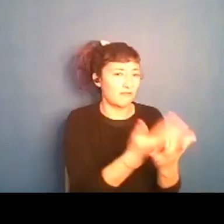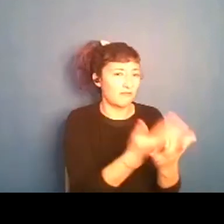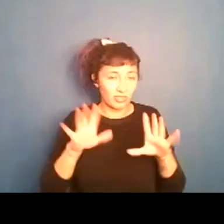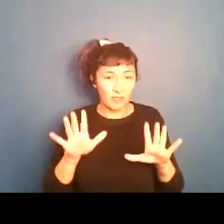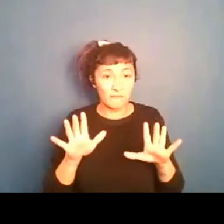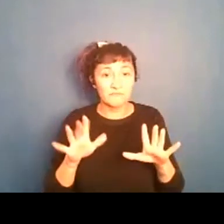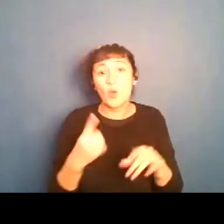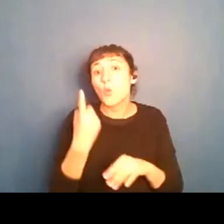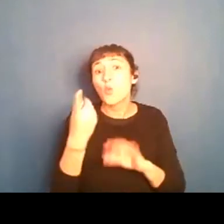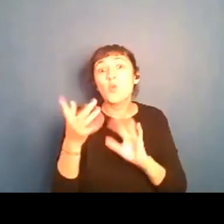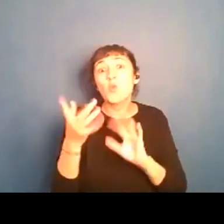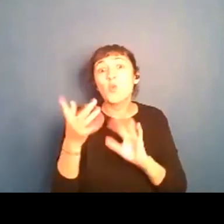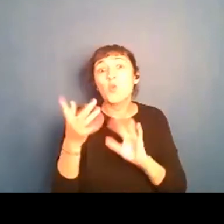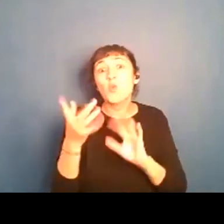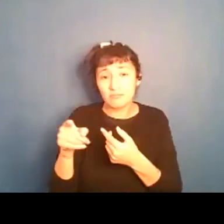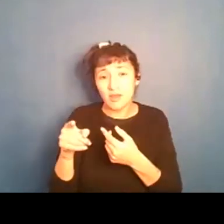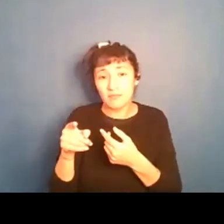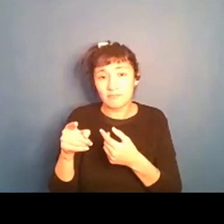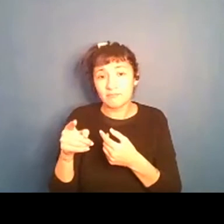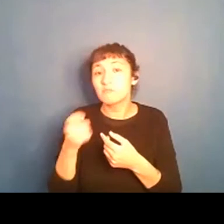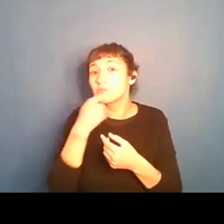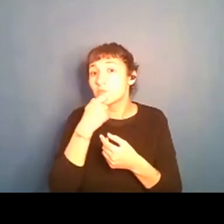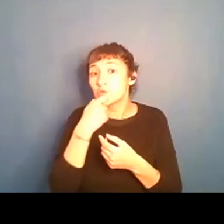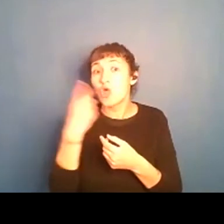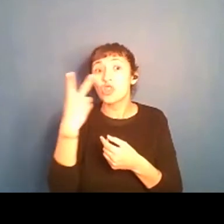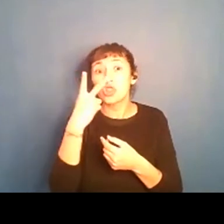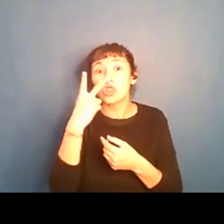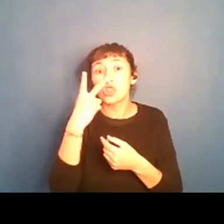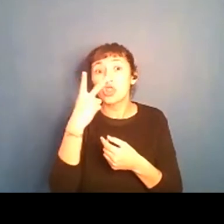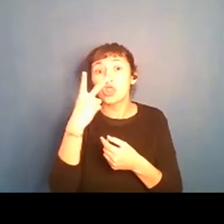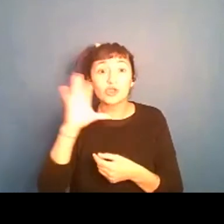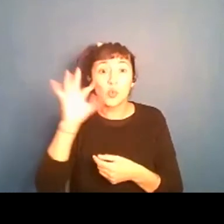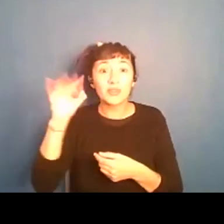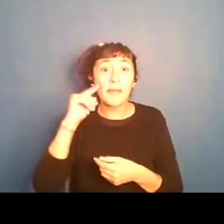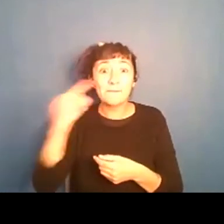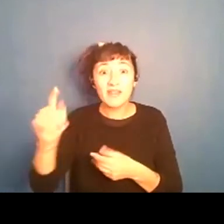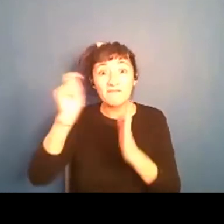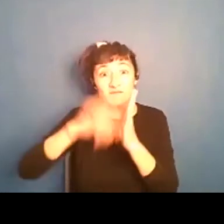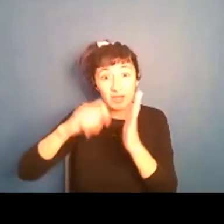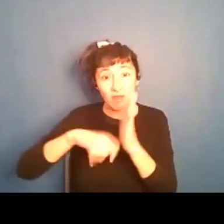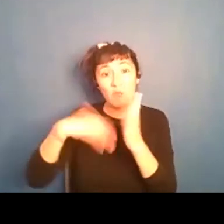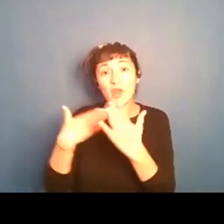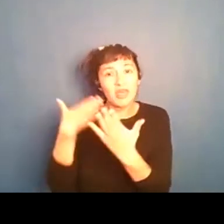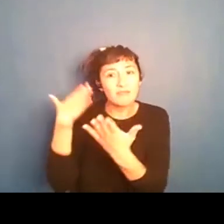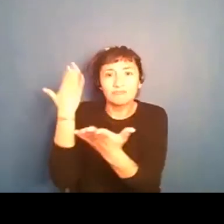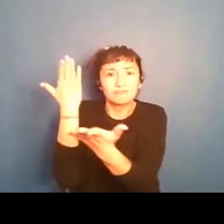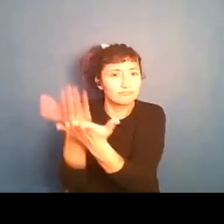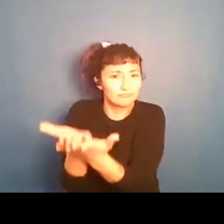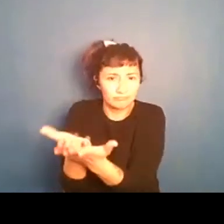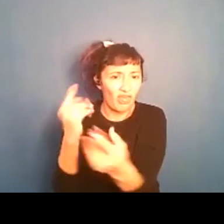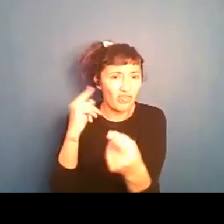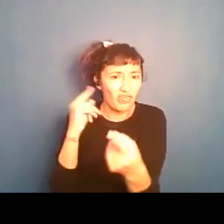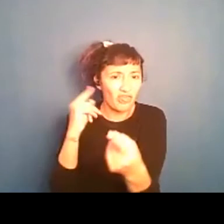Hay una de las ítems que es cuando vos llegás a 250.000 firmas, podés presentar un proyecto directamente